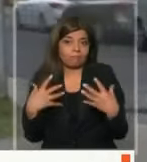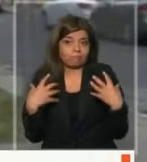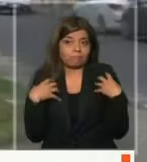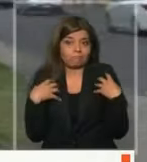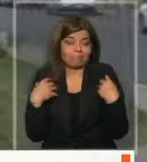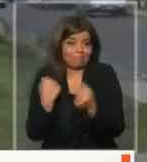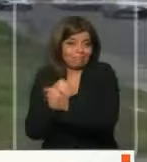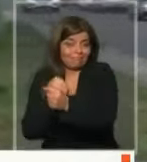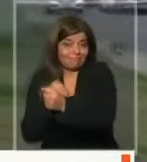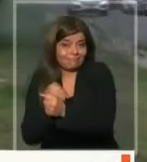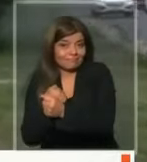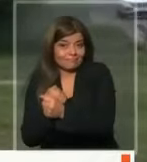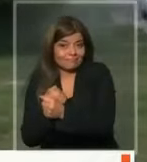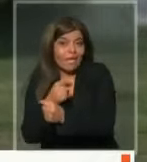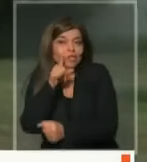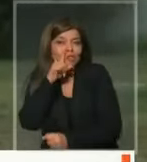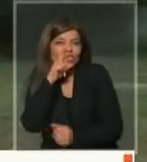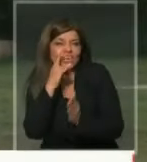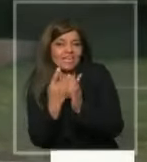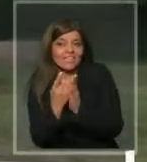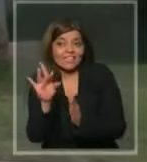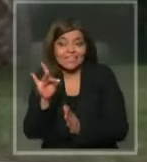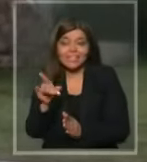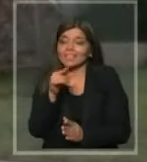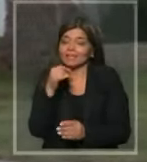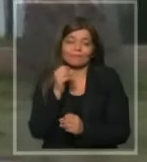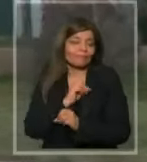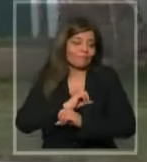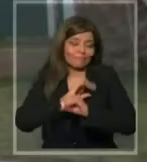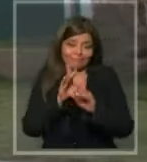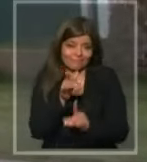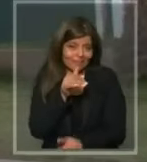sus identidades aún no han sido reveladas